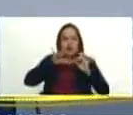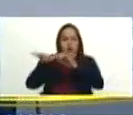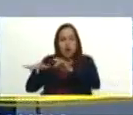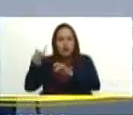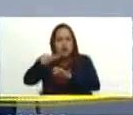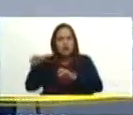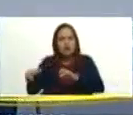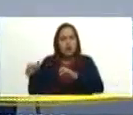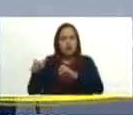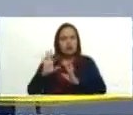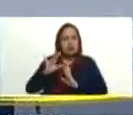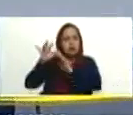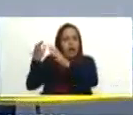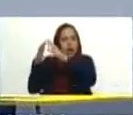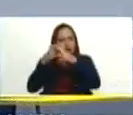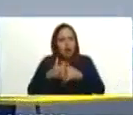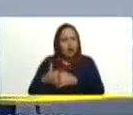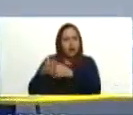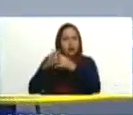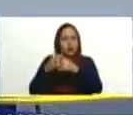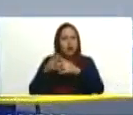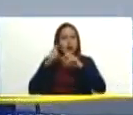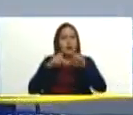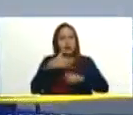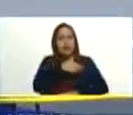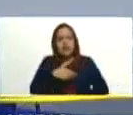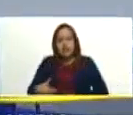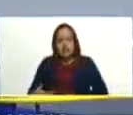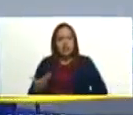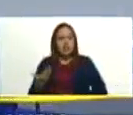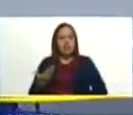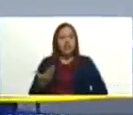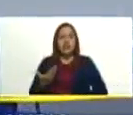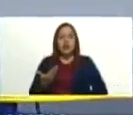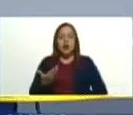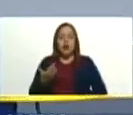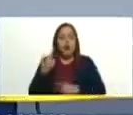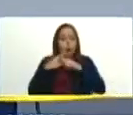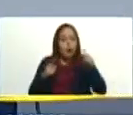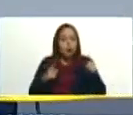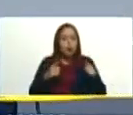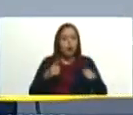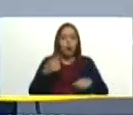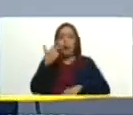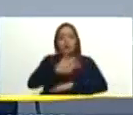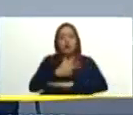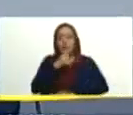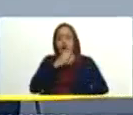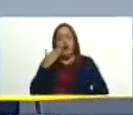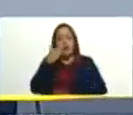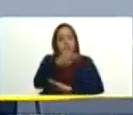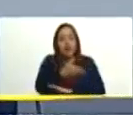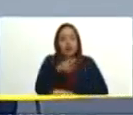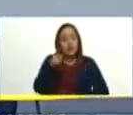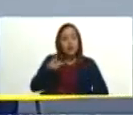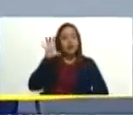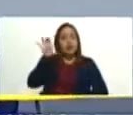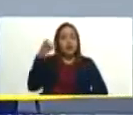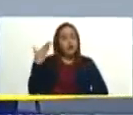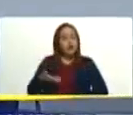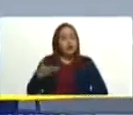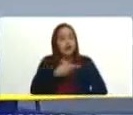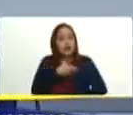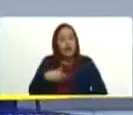Of Honduras didn't go. El presidente de Honduras no fue, no asistió. Y eso es un país importante cuando se